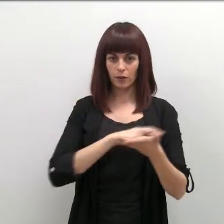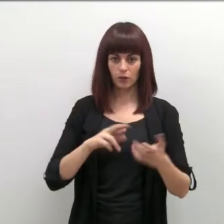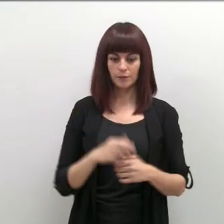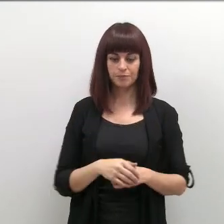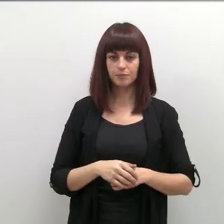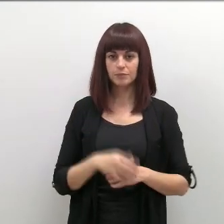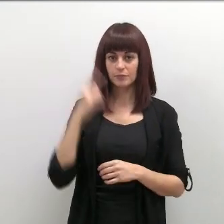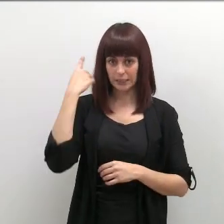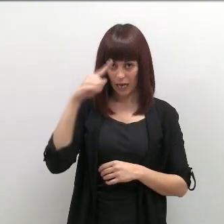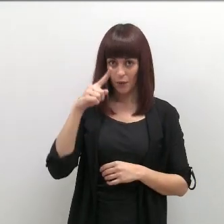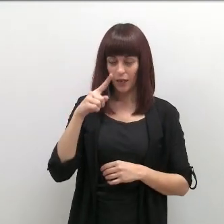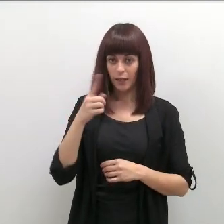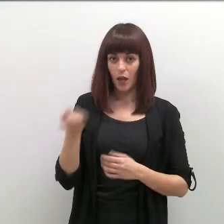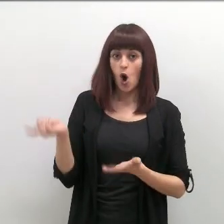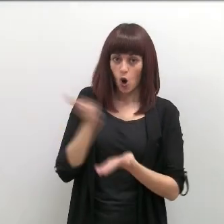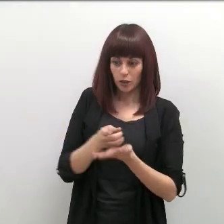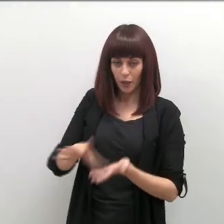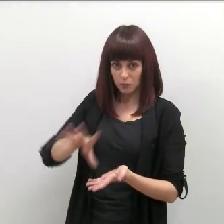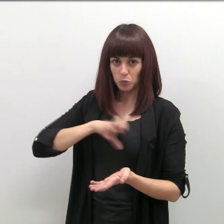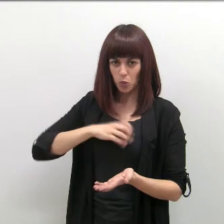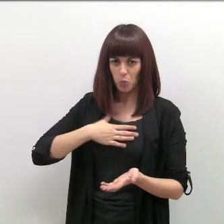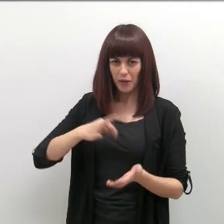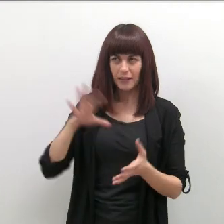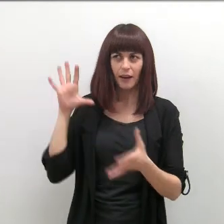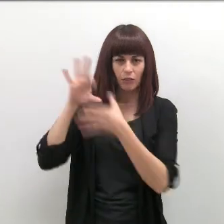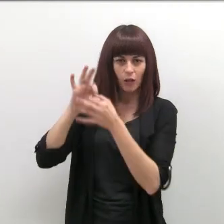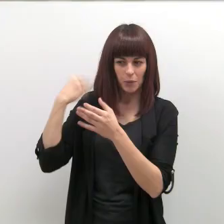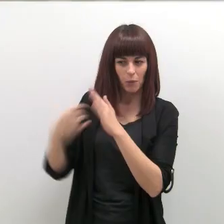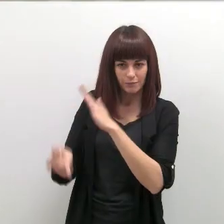casos de reinfección? En caso afirmativo, ¿puede tener algo que ver con la cepa británica?